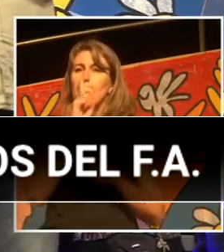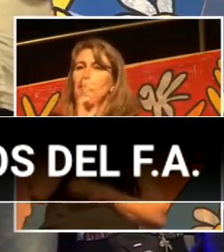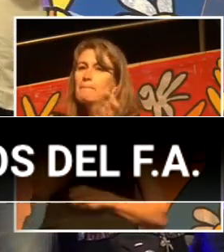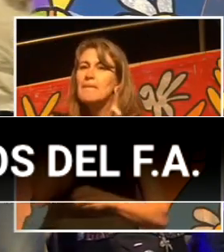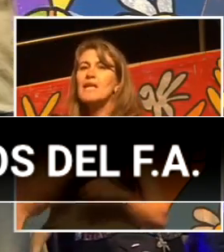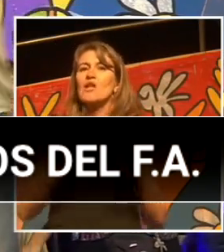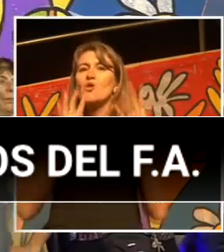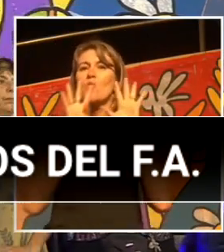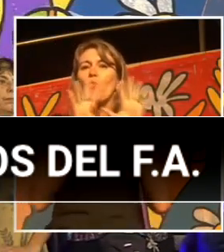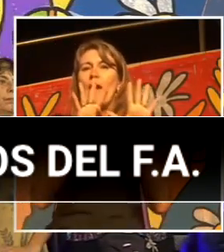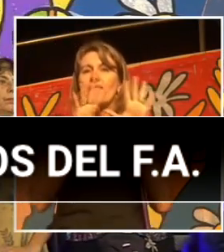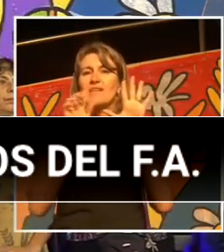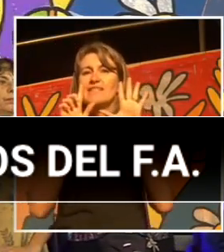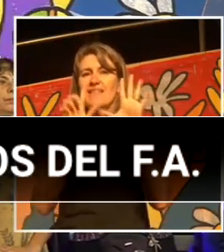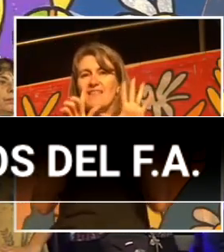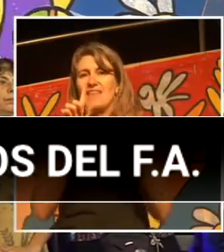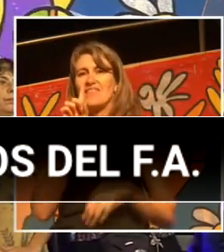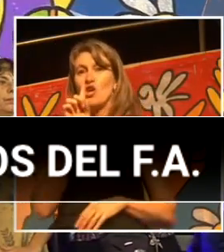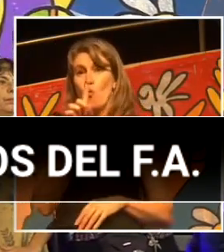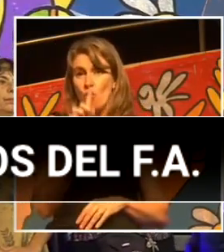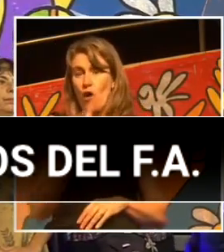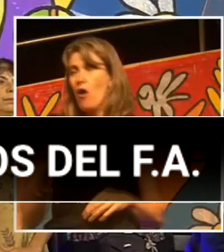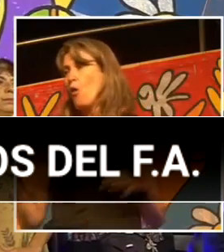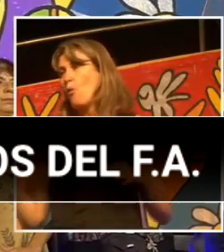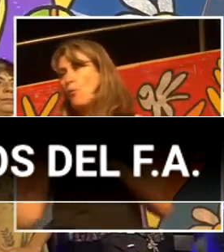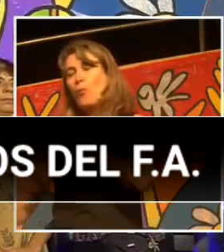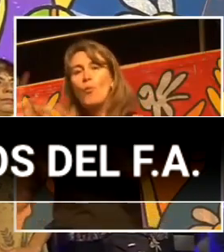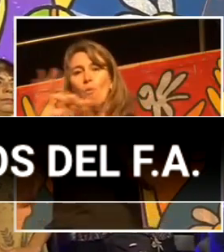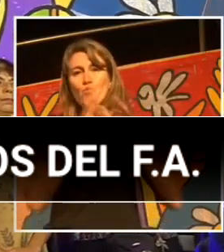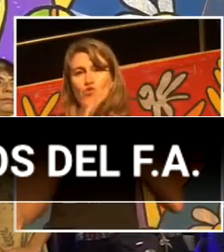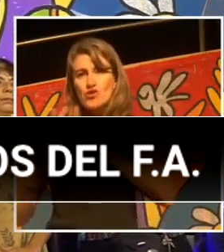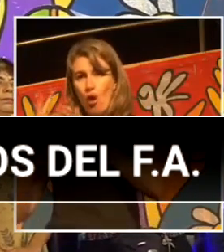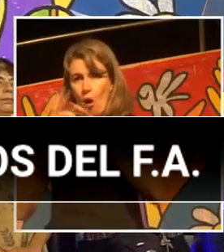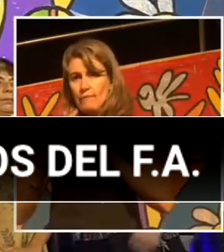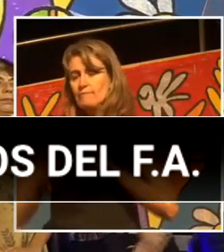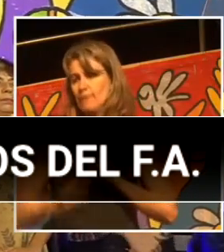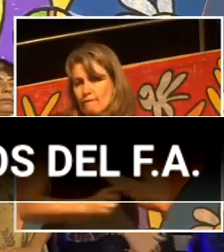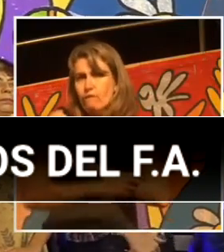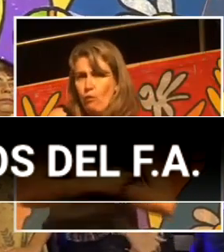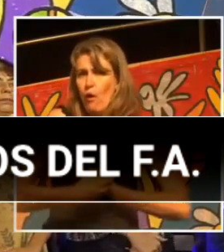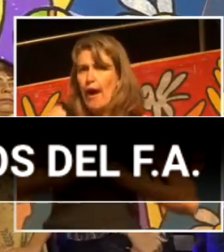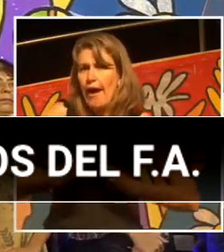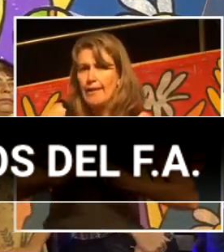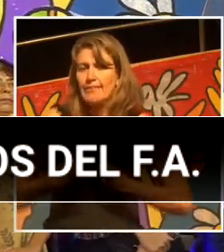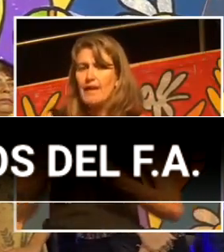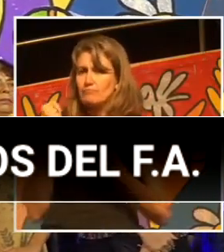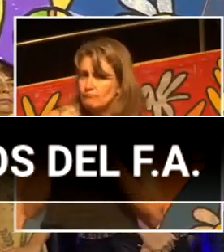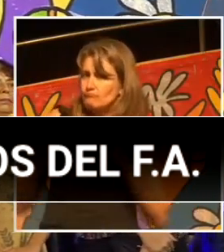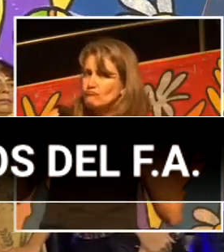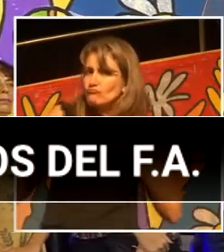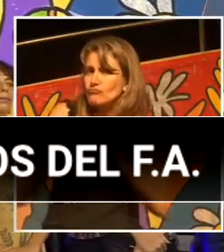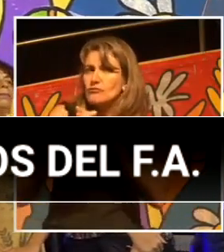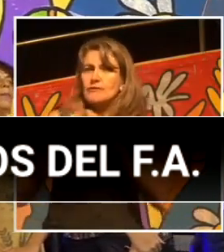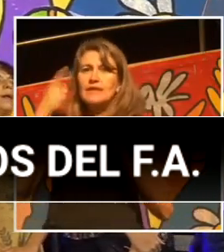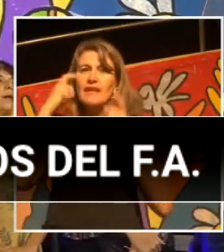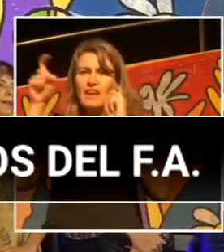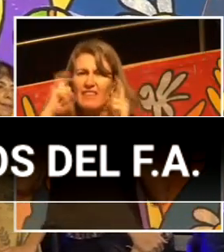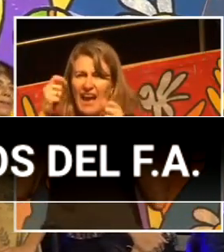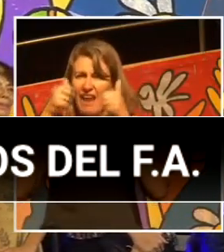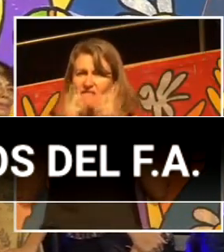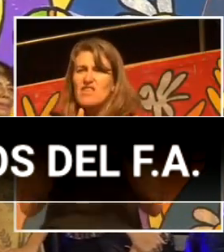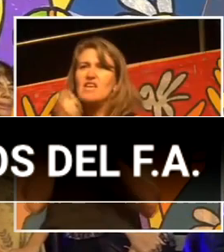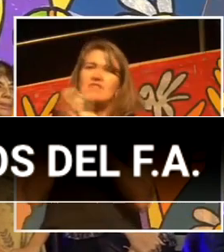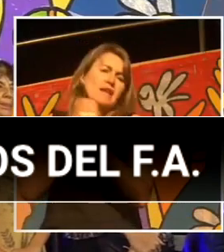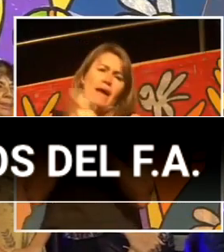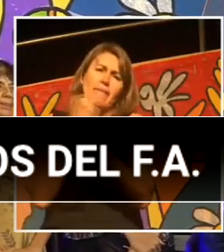1971 y que sigue unida fuerte sólida con ideas con trabajo